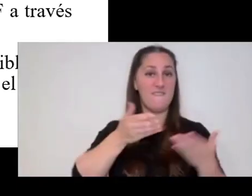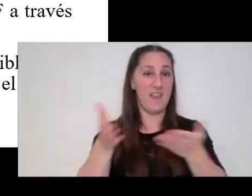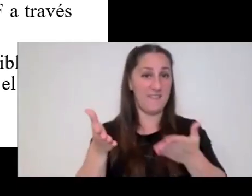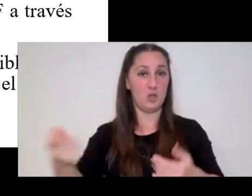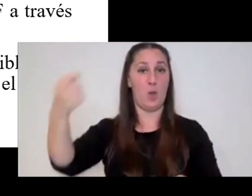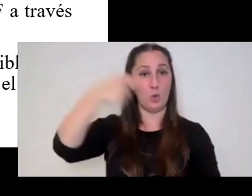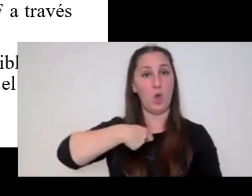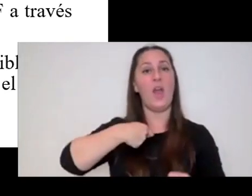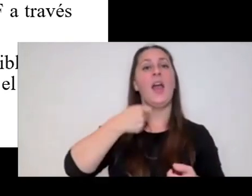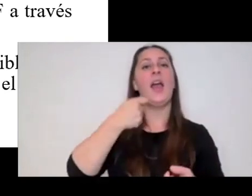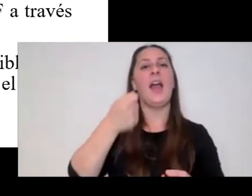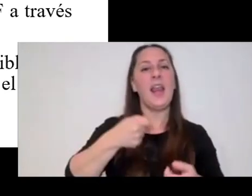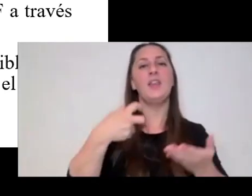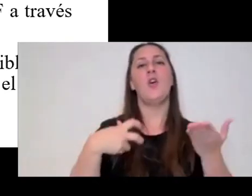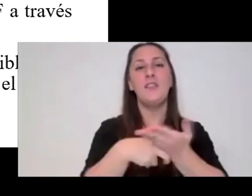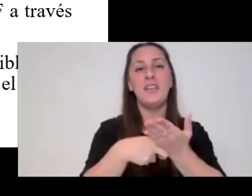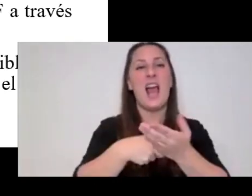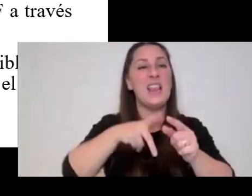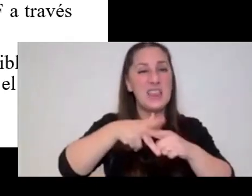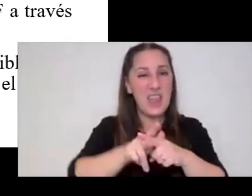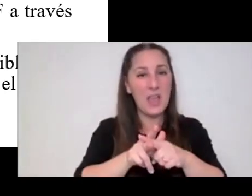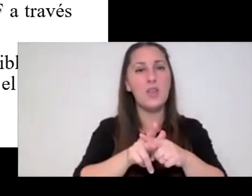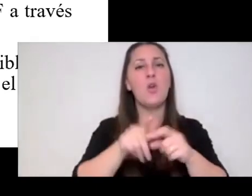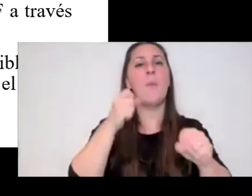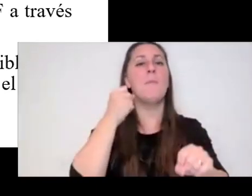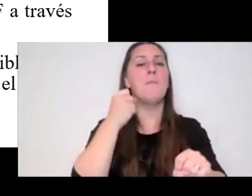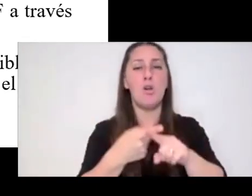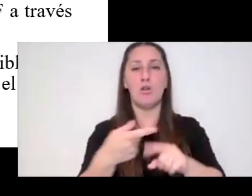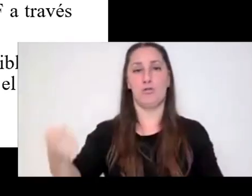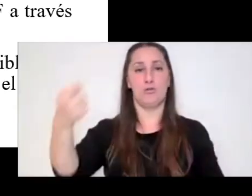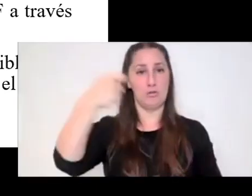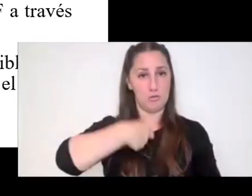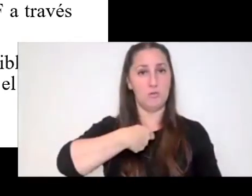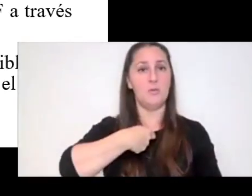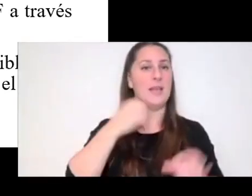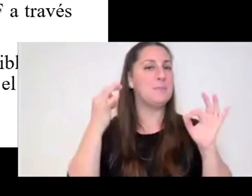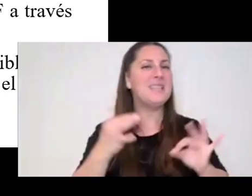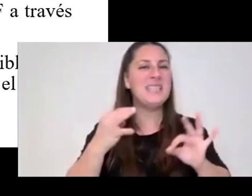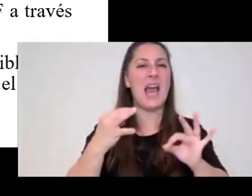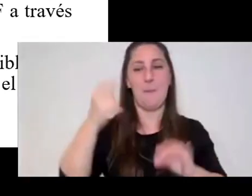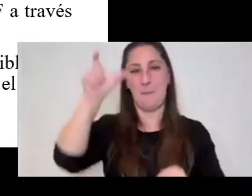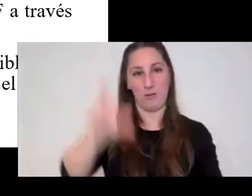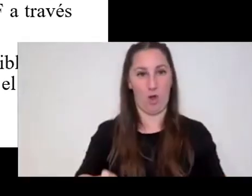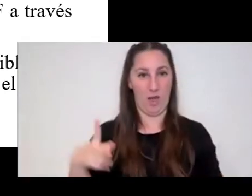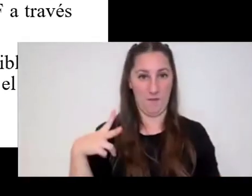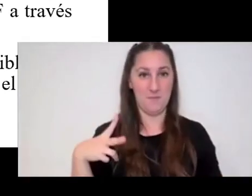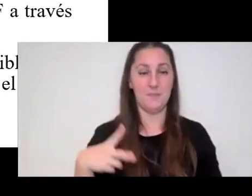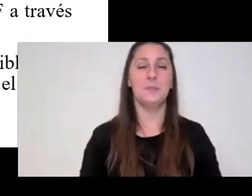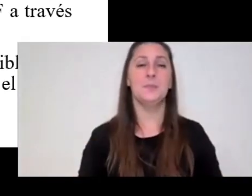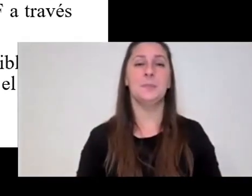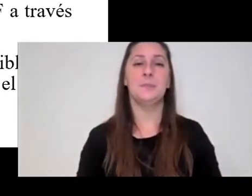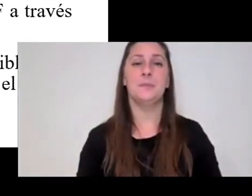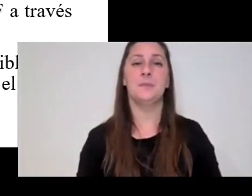fiscal técnico generado justamente para este tipo de sujetos, ¿sí?, tenían